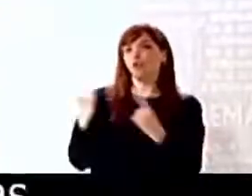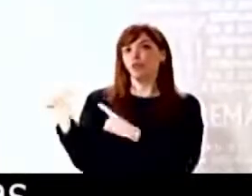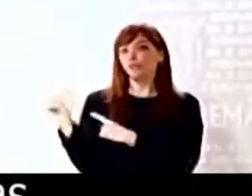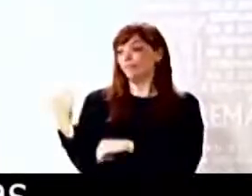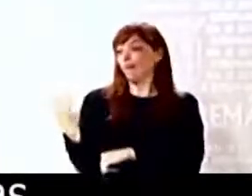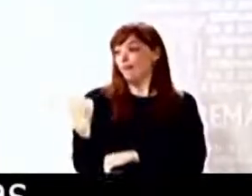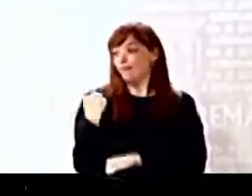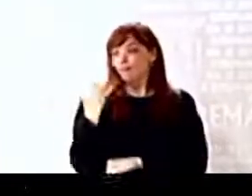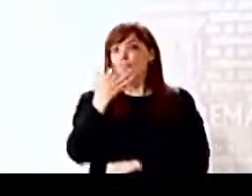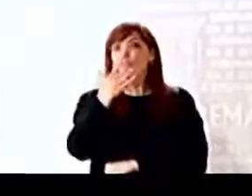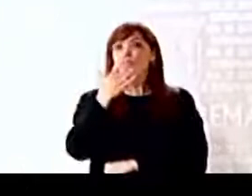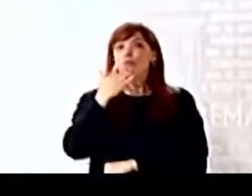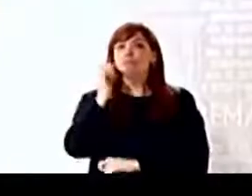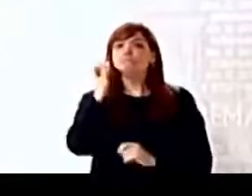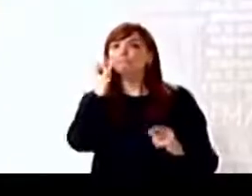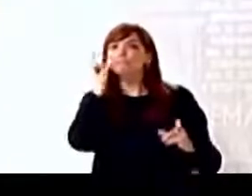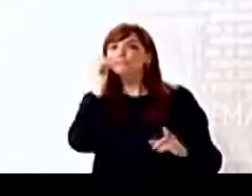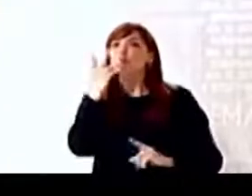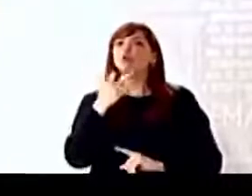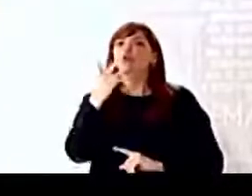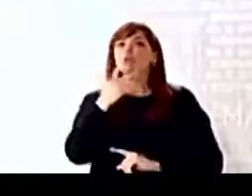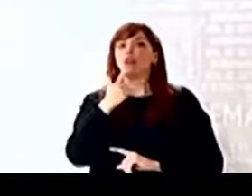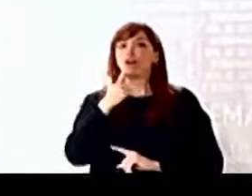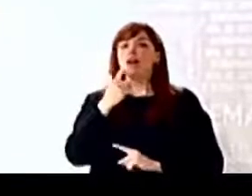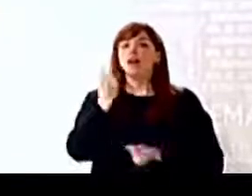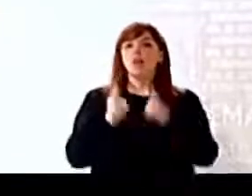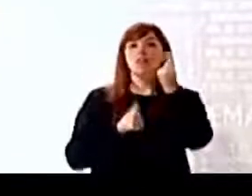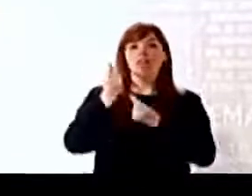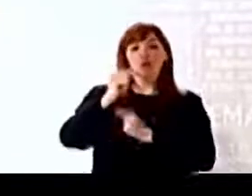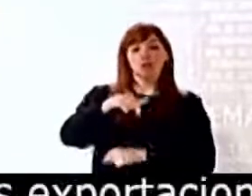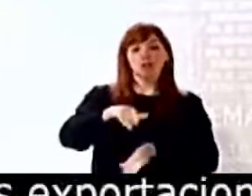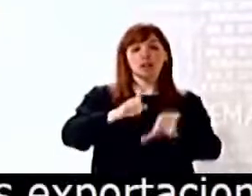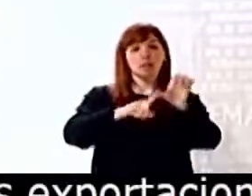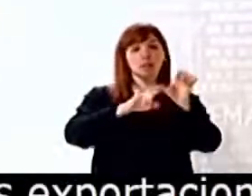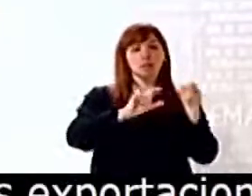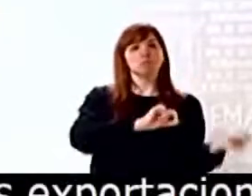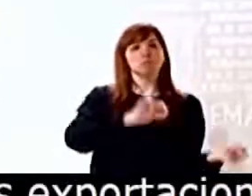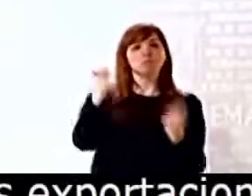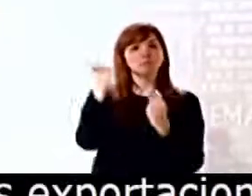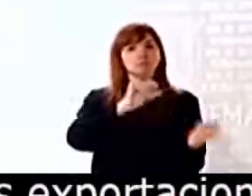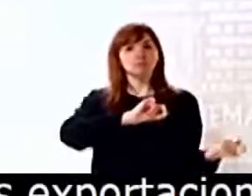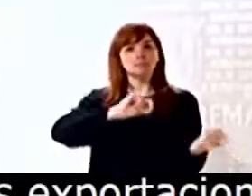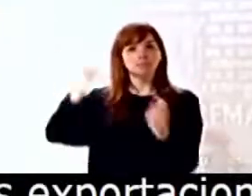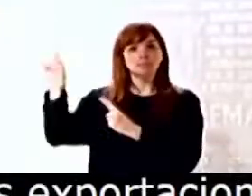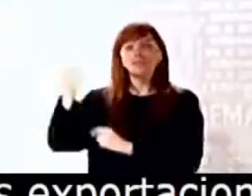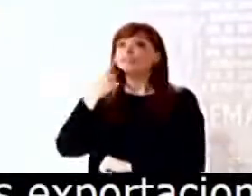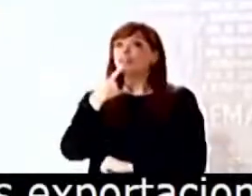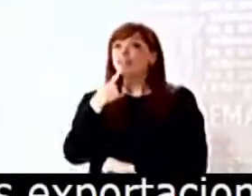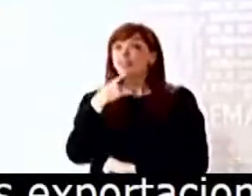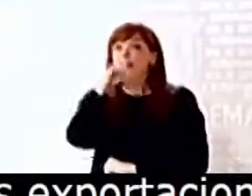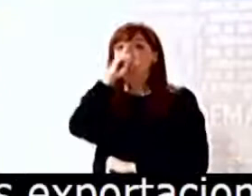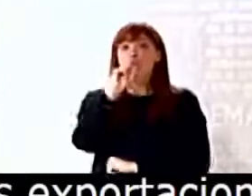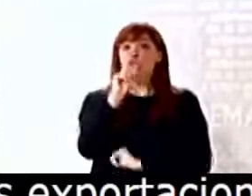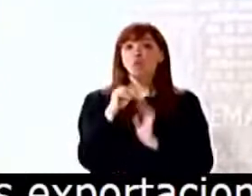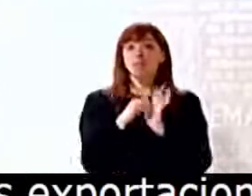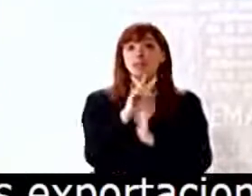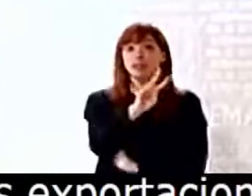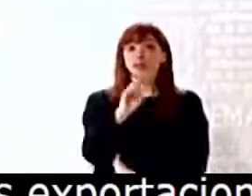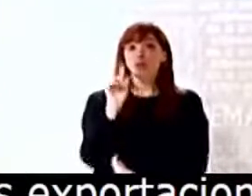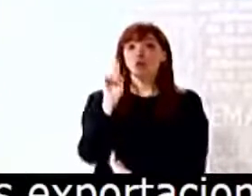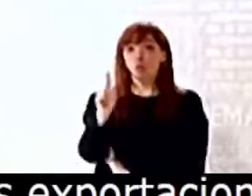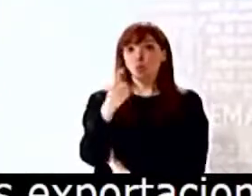por ejemplo, conocimos el dato de las exportaciones en Extremadura, en el que nos dice que en el año